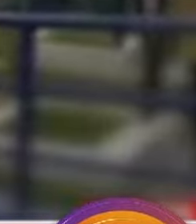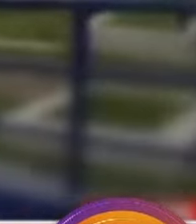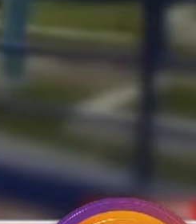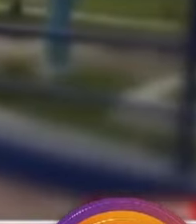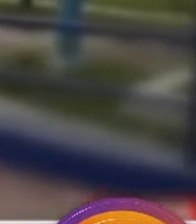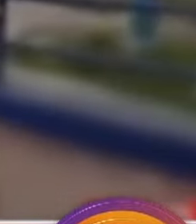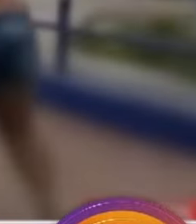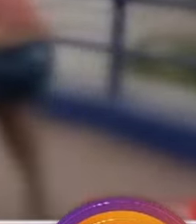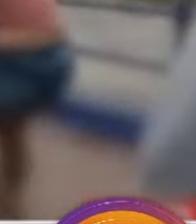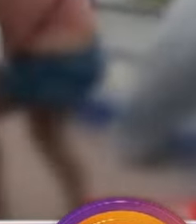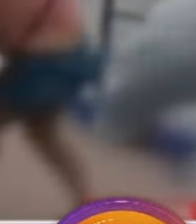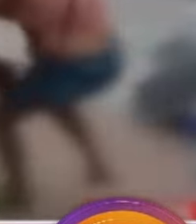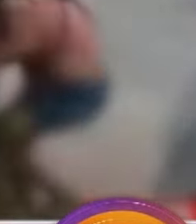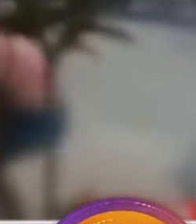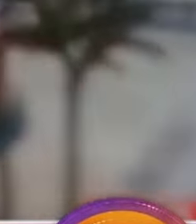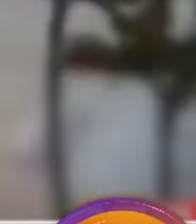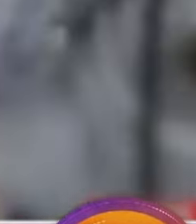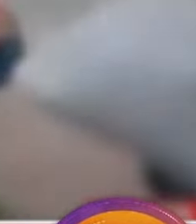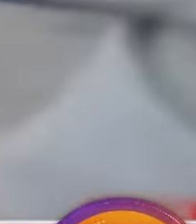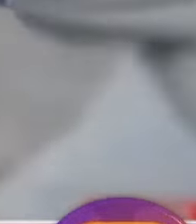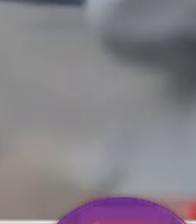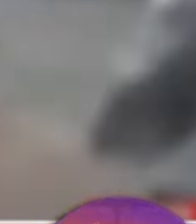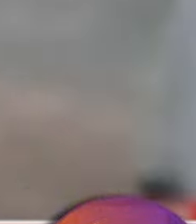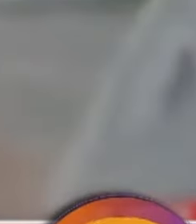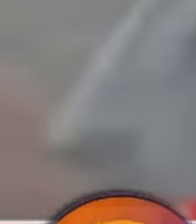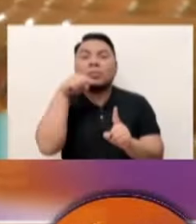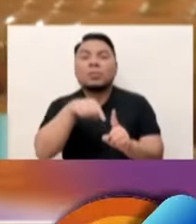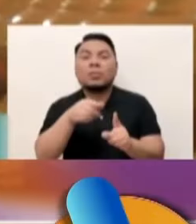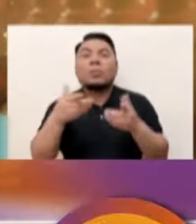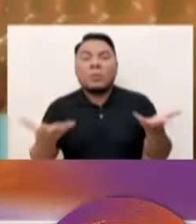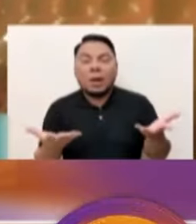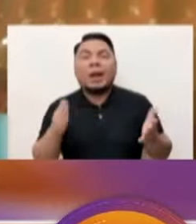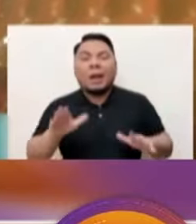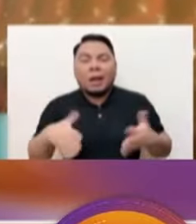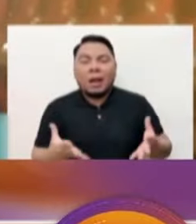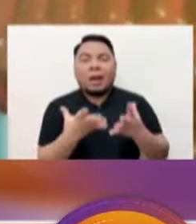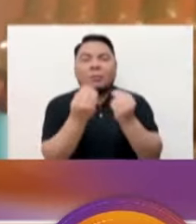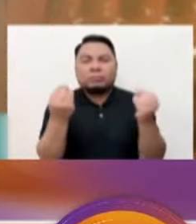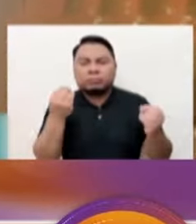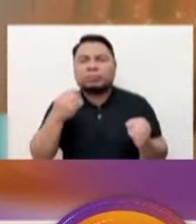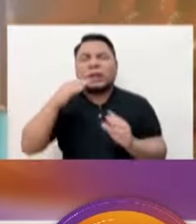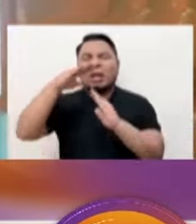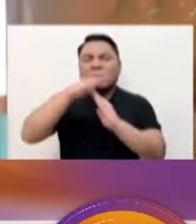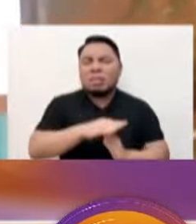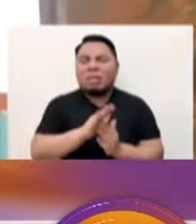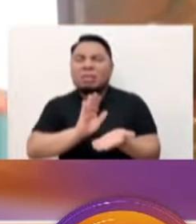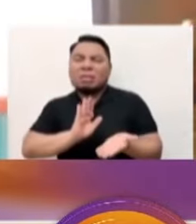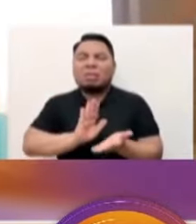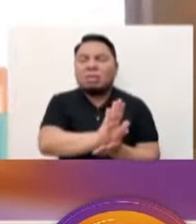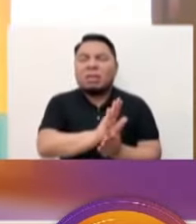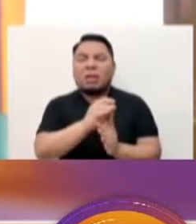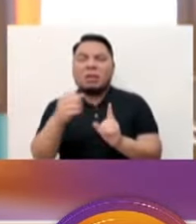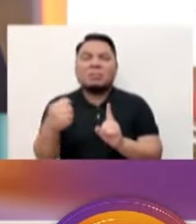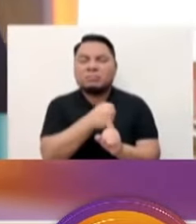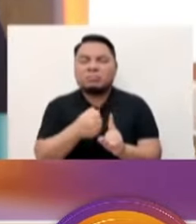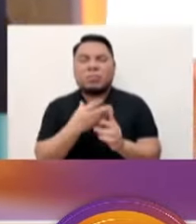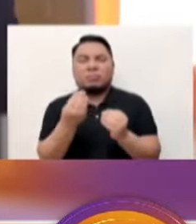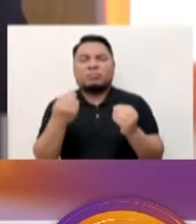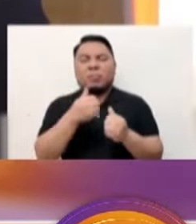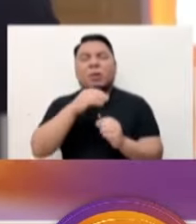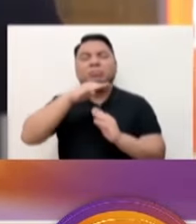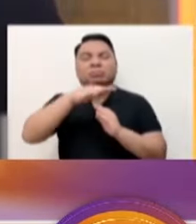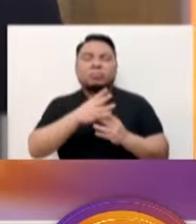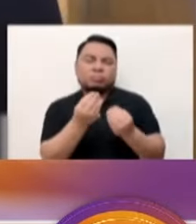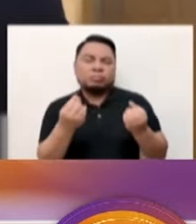esta entrevista. Si no observa la autoridad, o en este caso el técnico, una prueba palpable, visible, dice, no hay